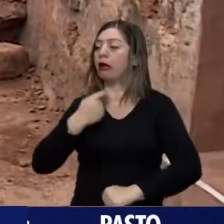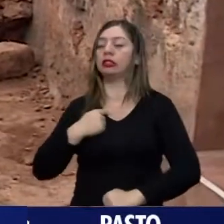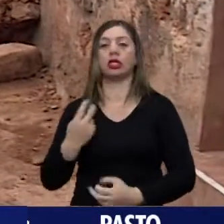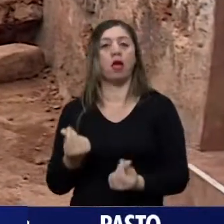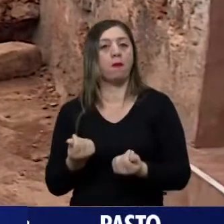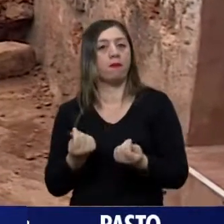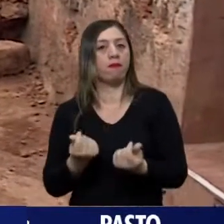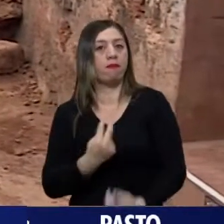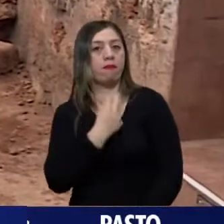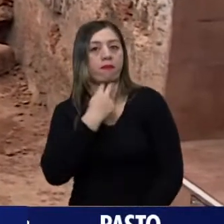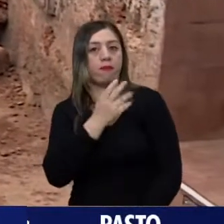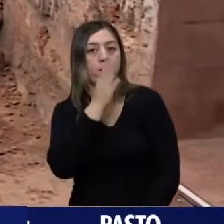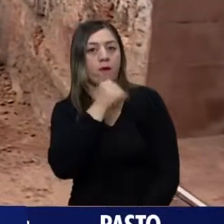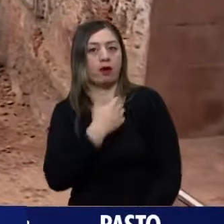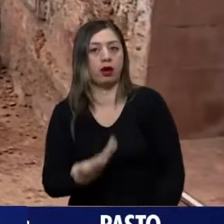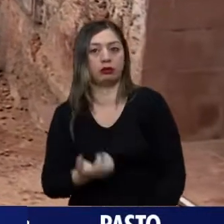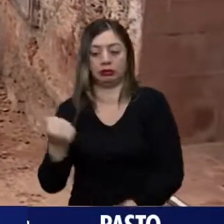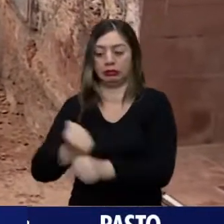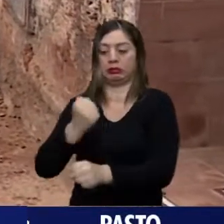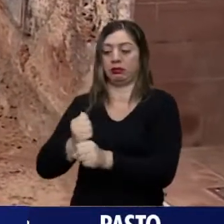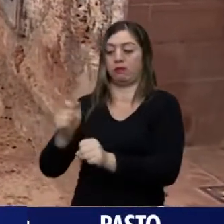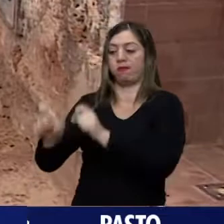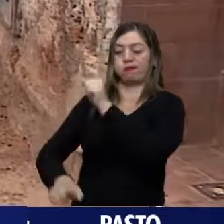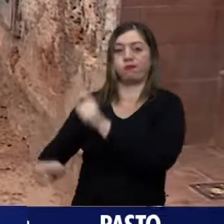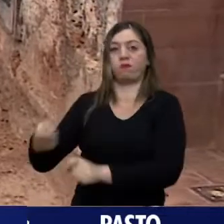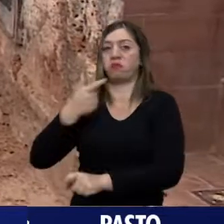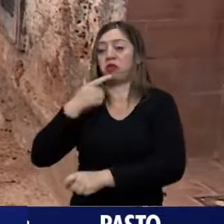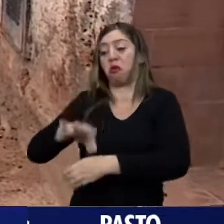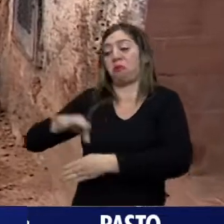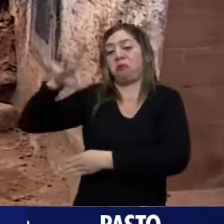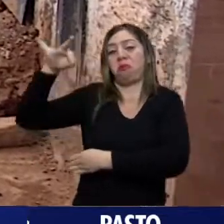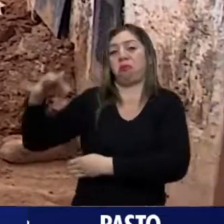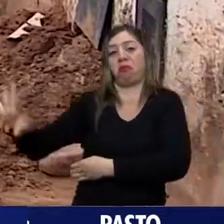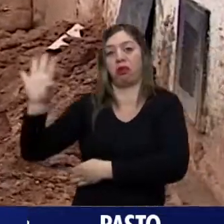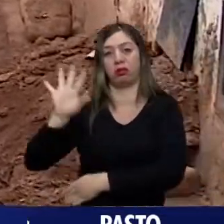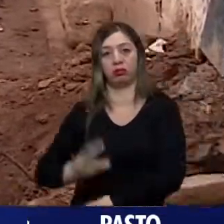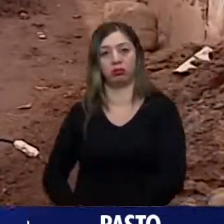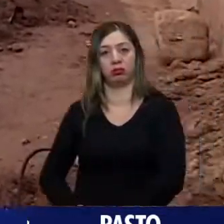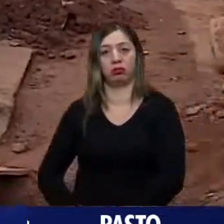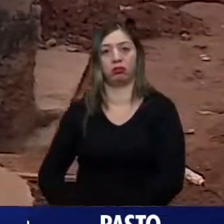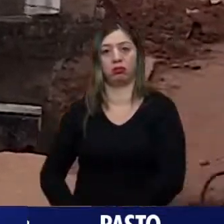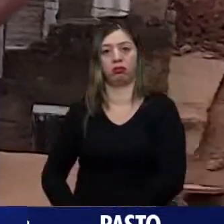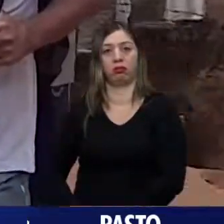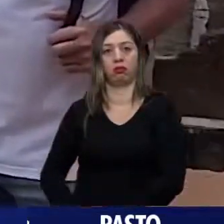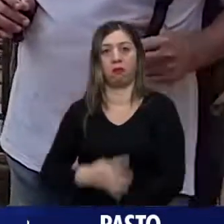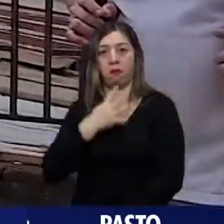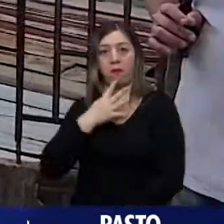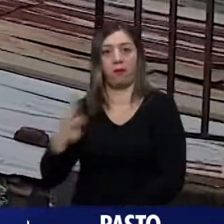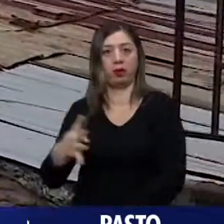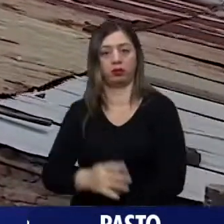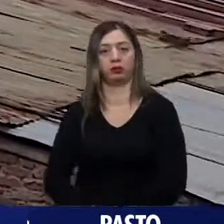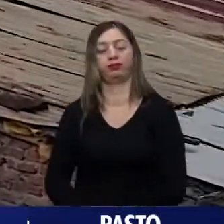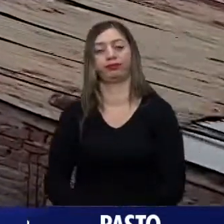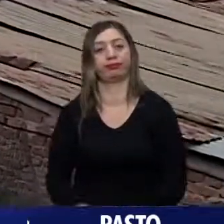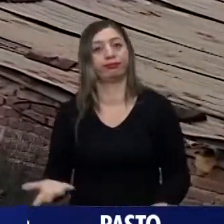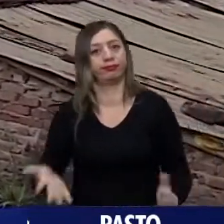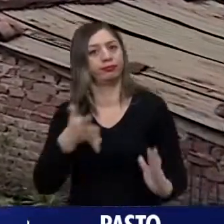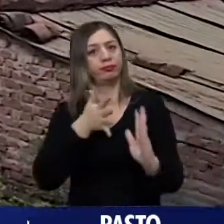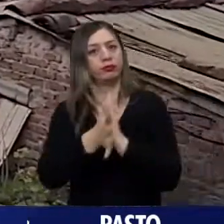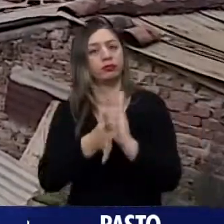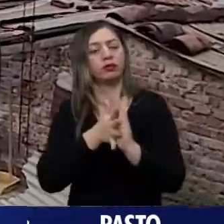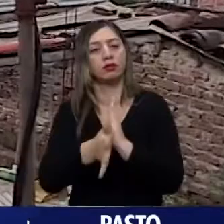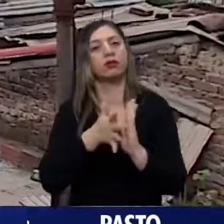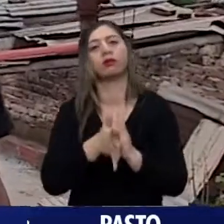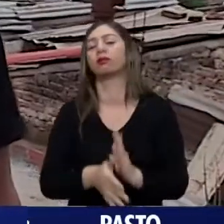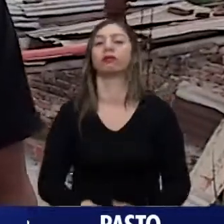hay, y por parte de los trabajadores dicen que esto quedó abandonado. Que nos den respuesta. Ahí está pues esta